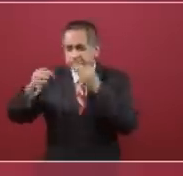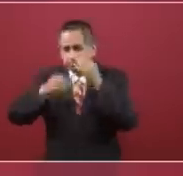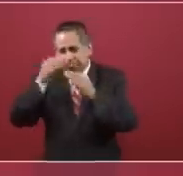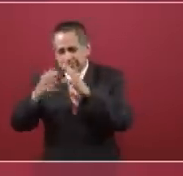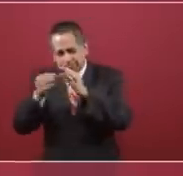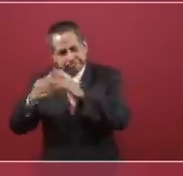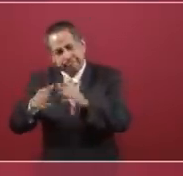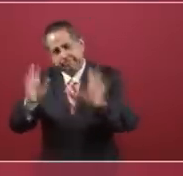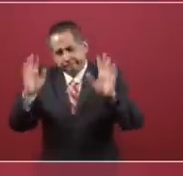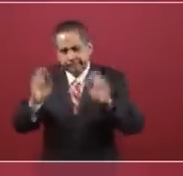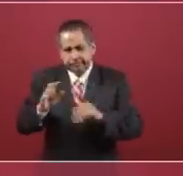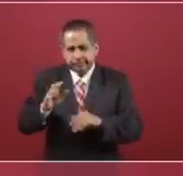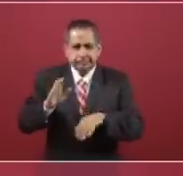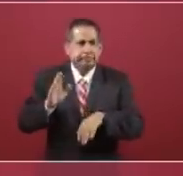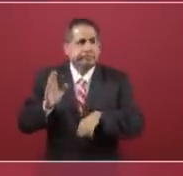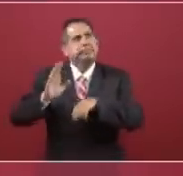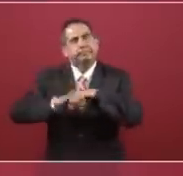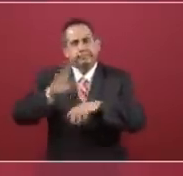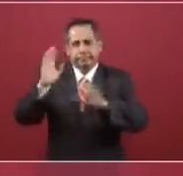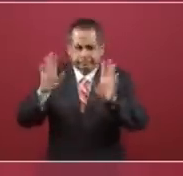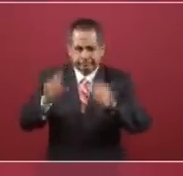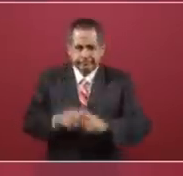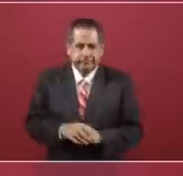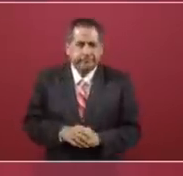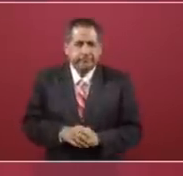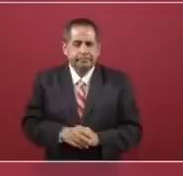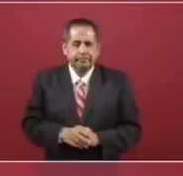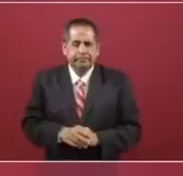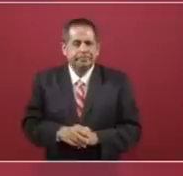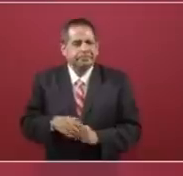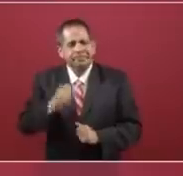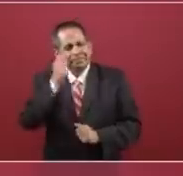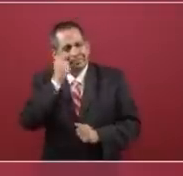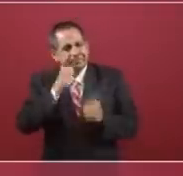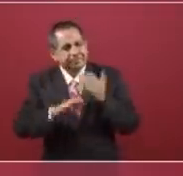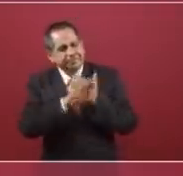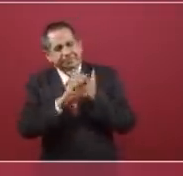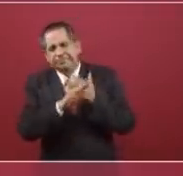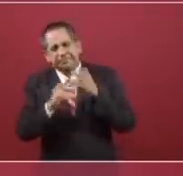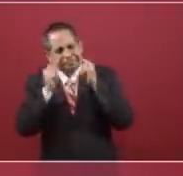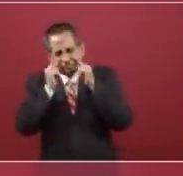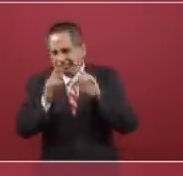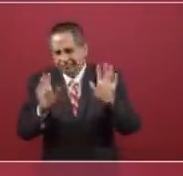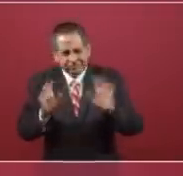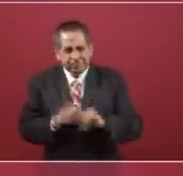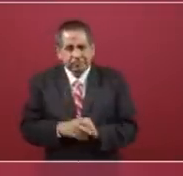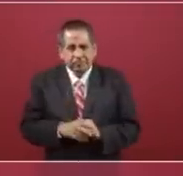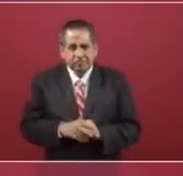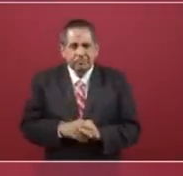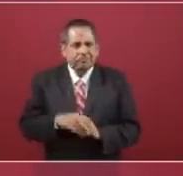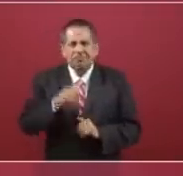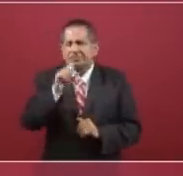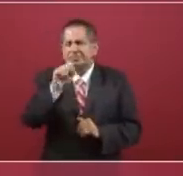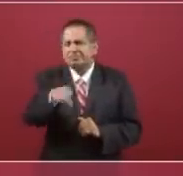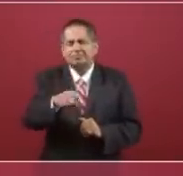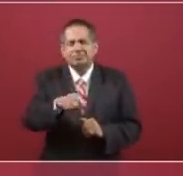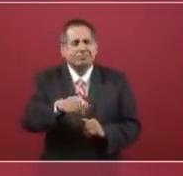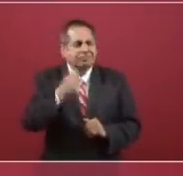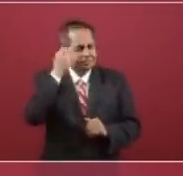Bueno, más otras. Eso no importa, incluso en el periodo